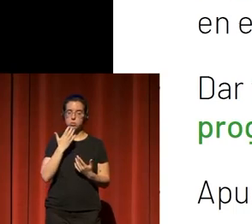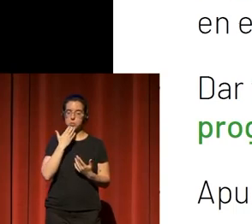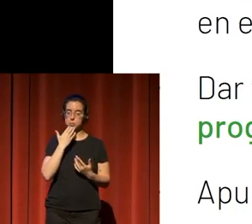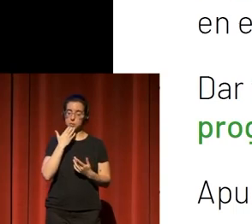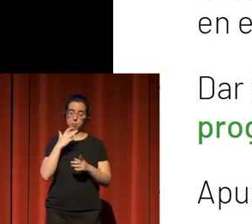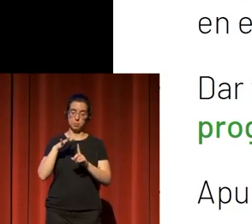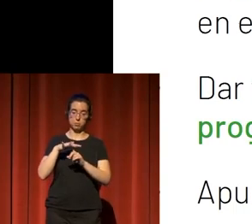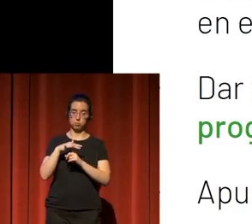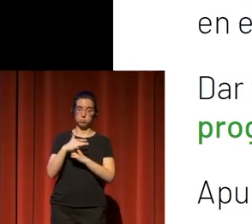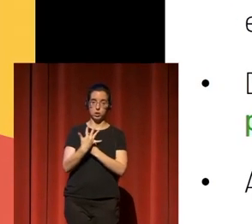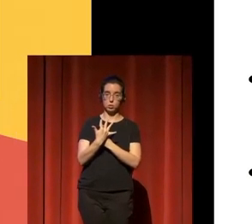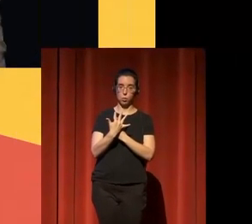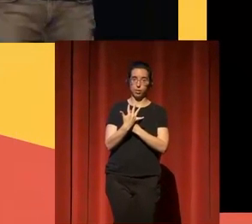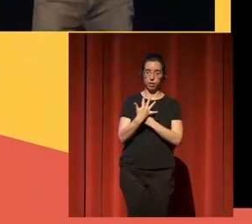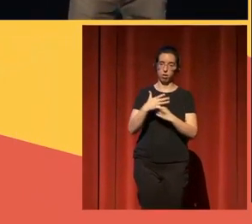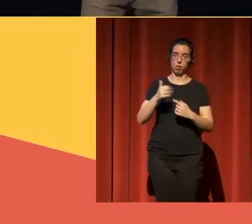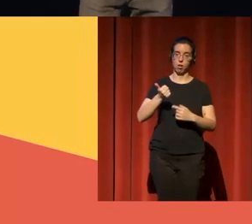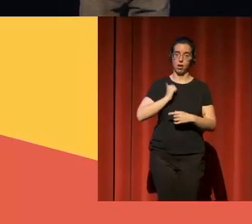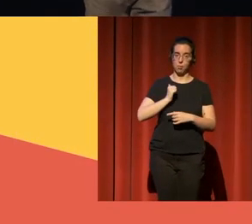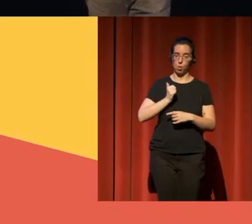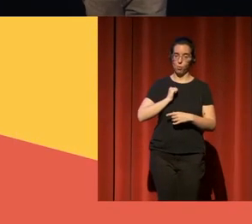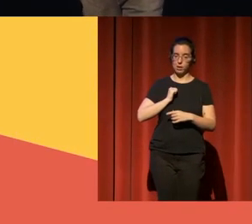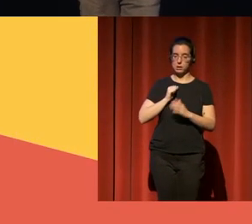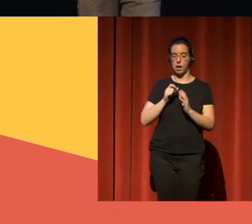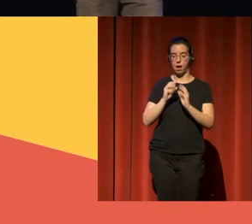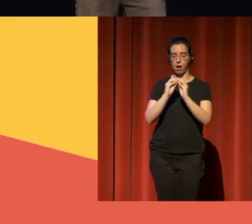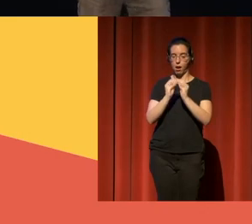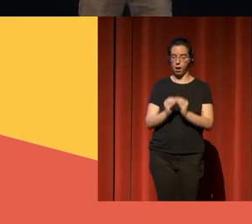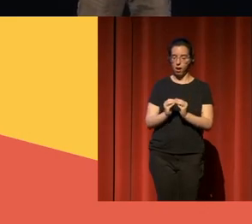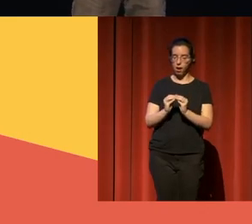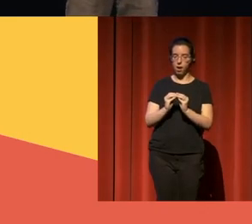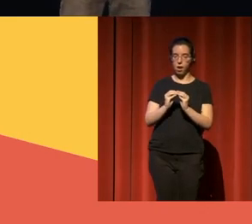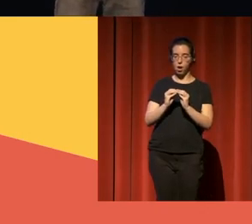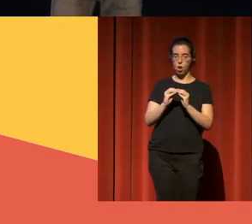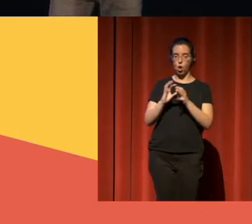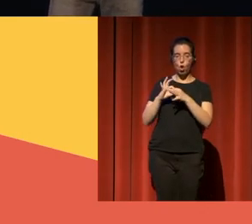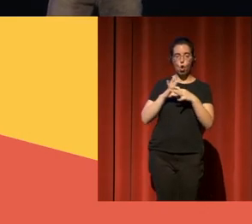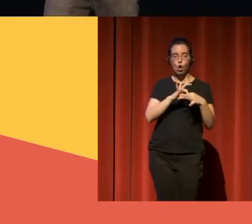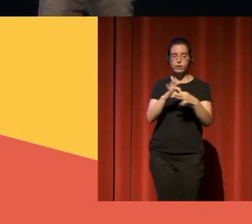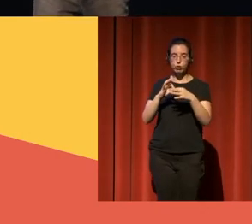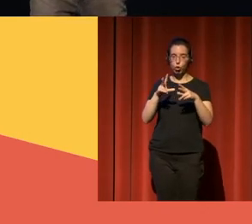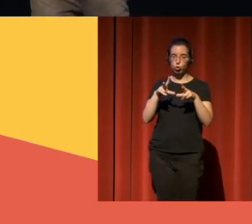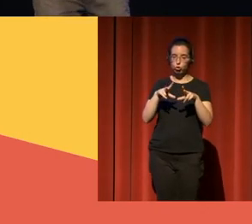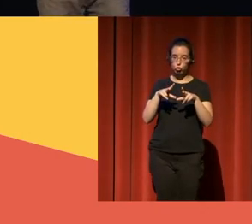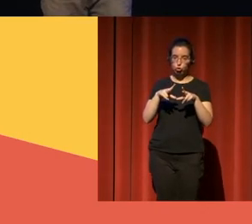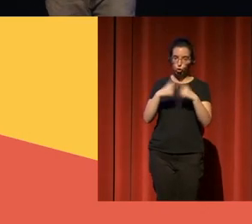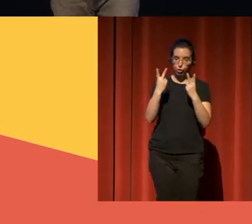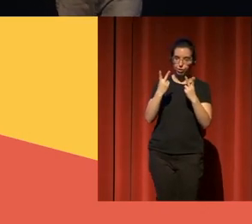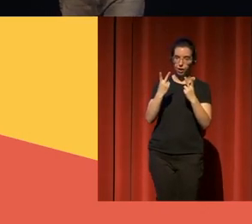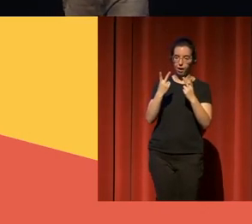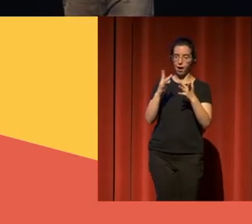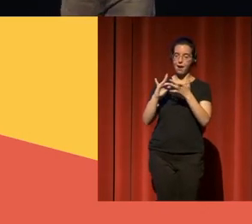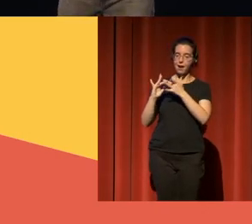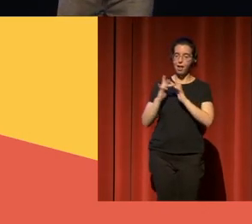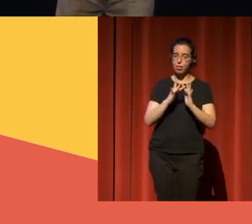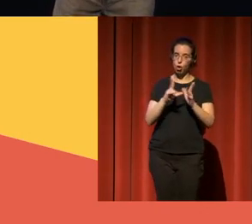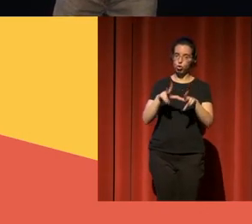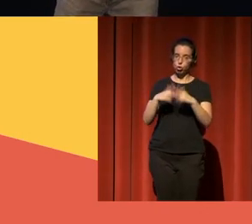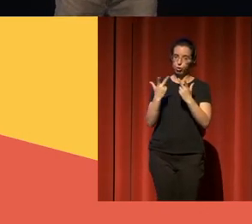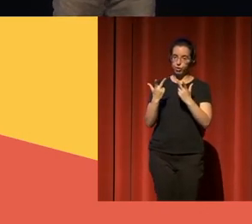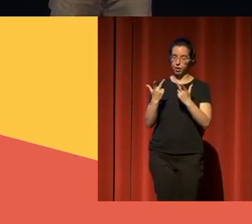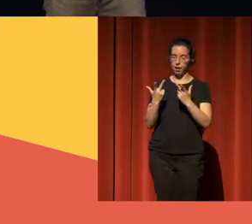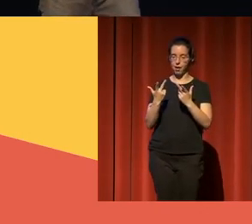pretextos para tratar de generar cohesión social relaciones sociales sociabilidad en entornos de